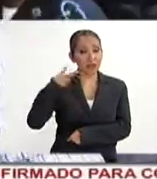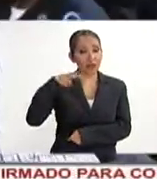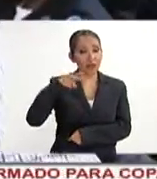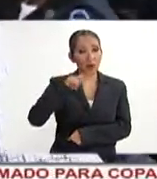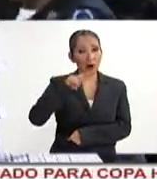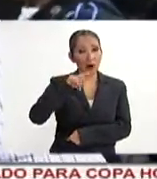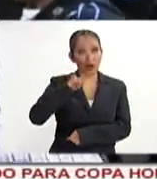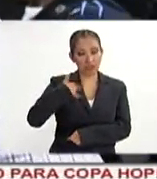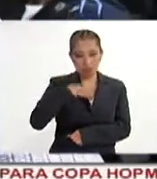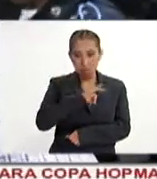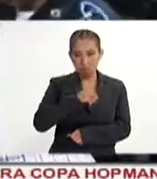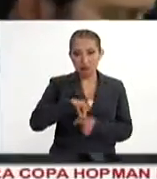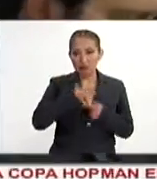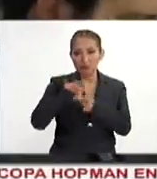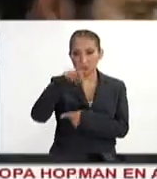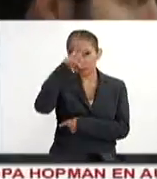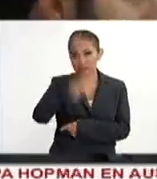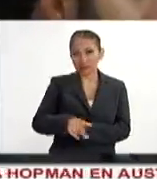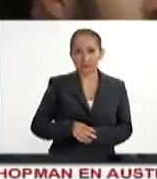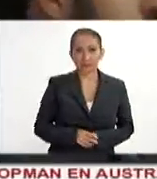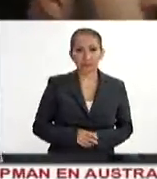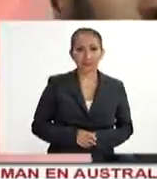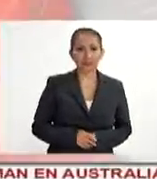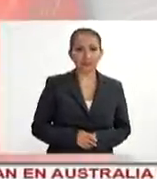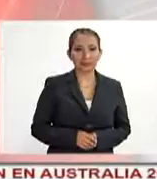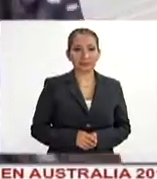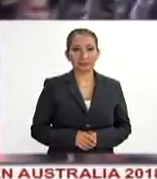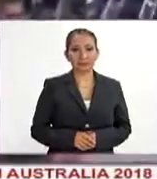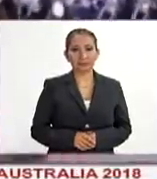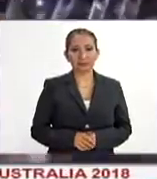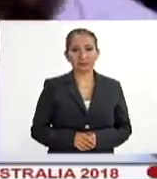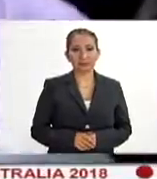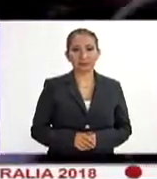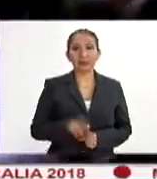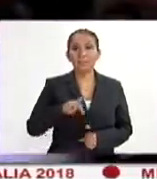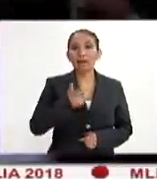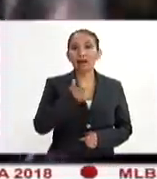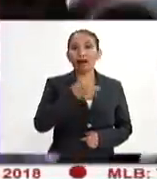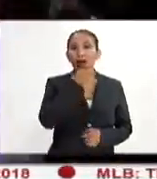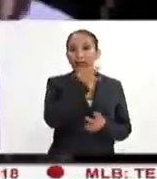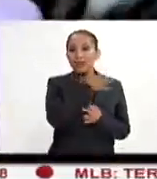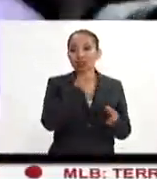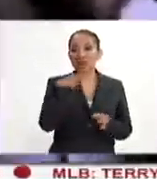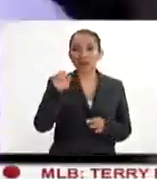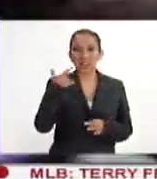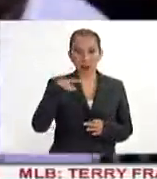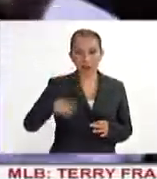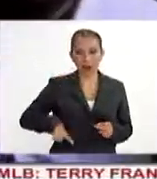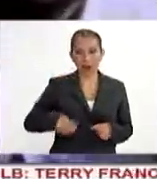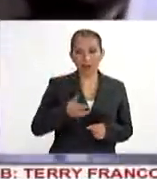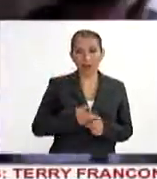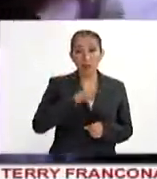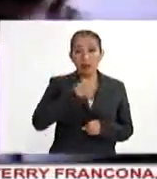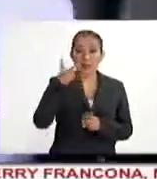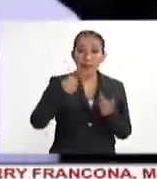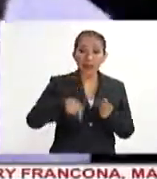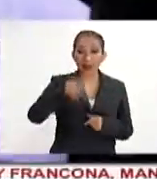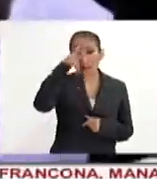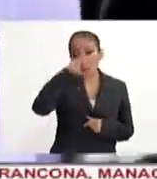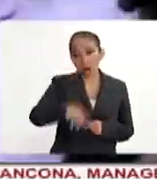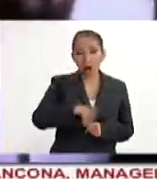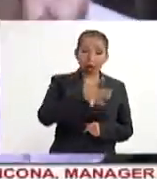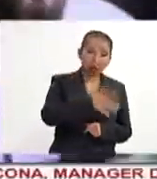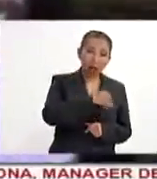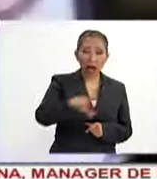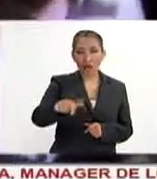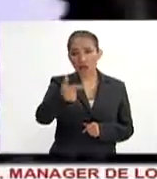Javier Duarte, ser extraditado a México. La PGR informó que el exgobernador podría llegar a nuestro país entre